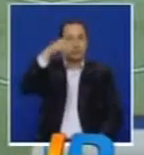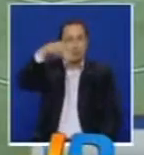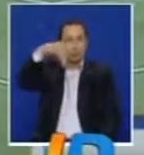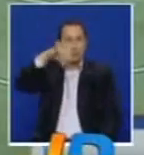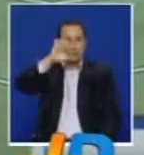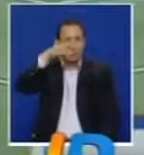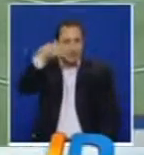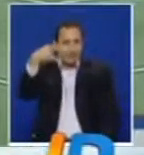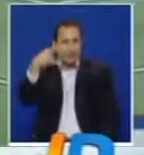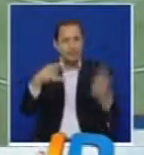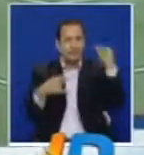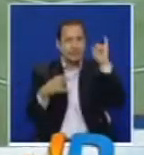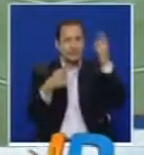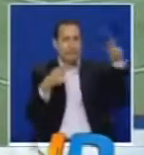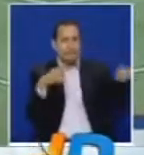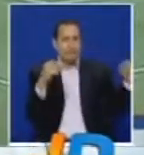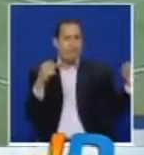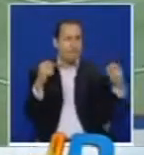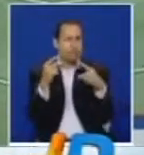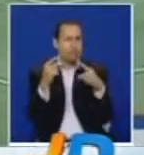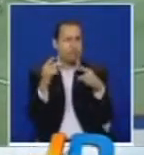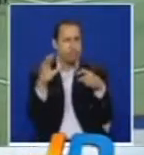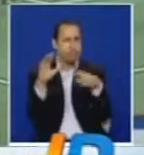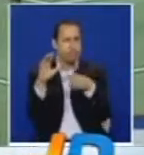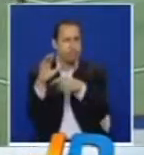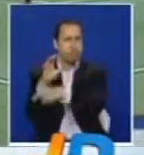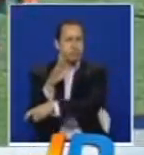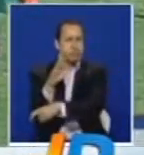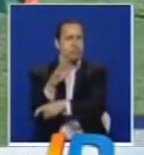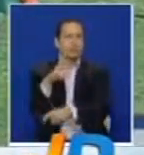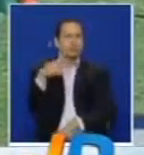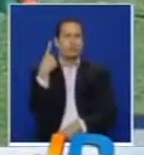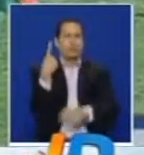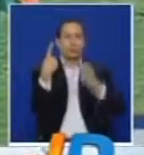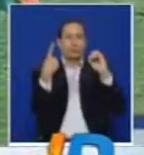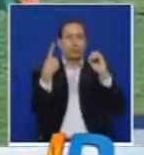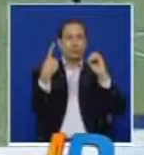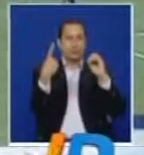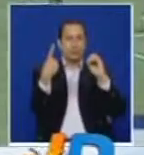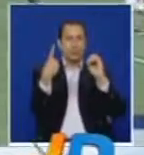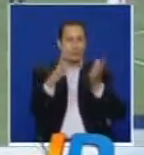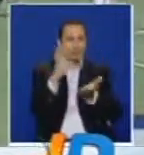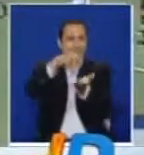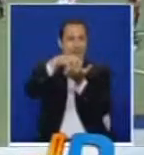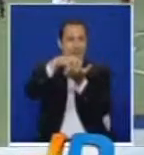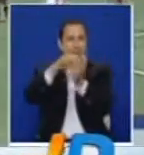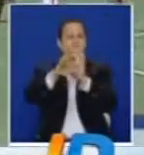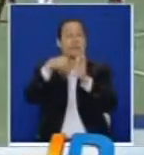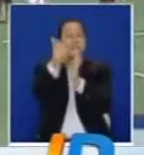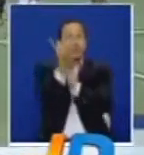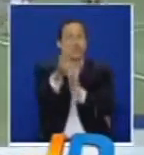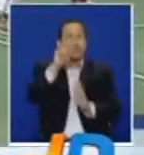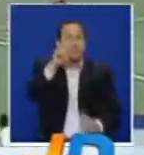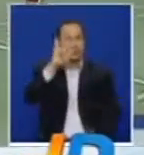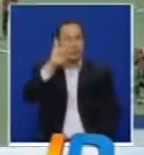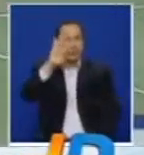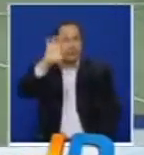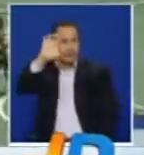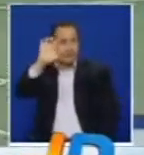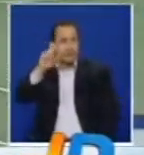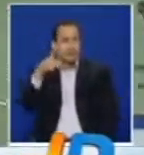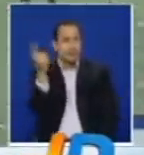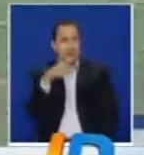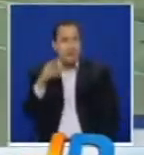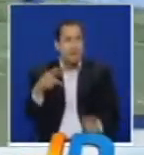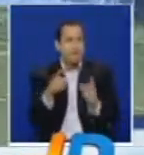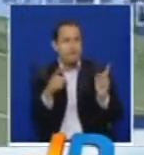libre con pierna izquierda, venció el arco del Envigado y abrió el marcador para el Chico. Luego Uribe, con un balón fuera del área, levanta la cabeza